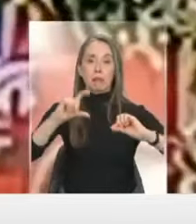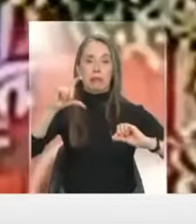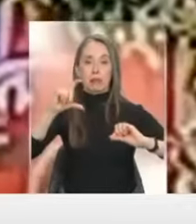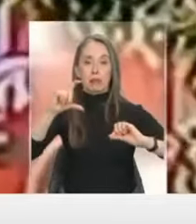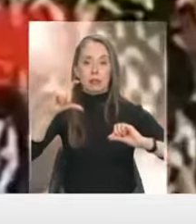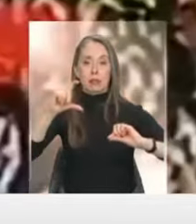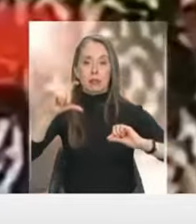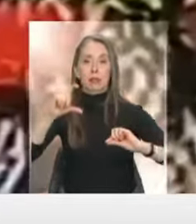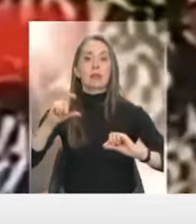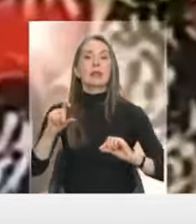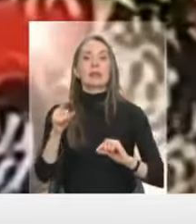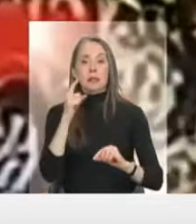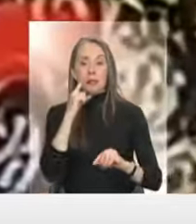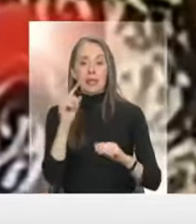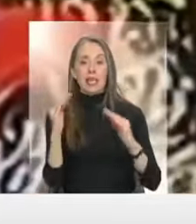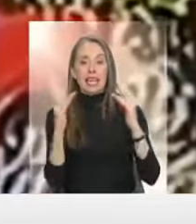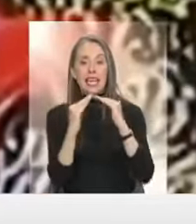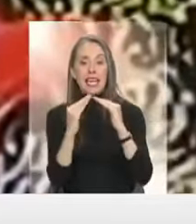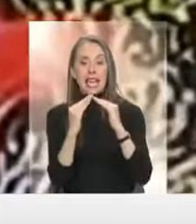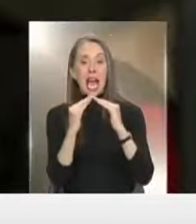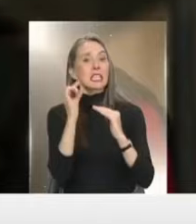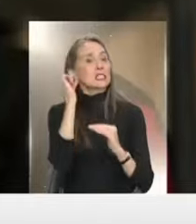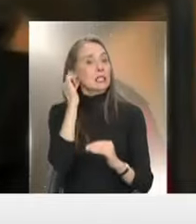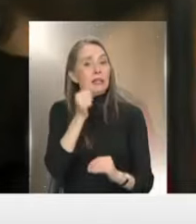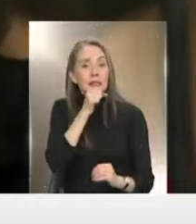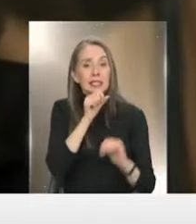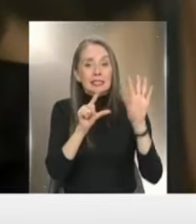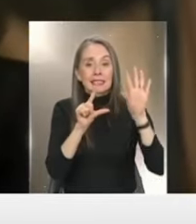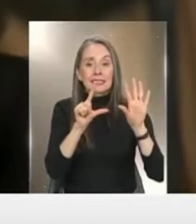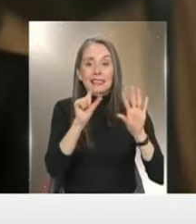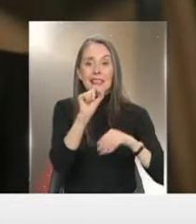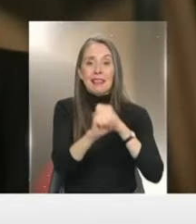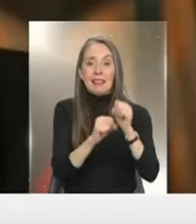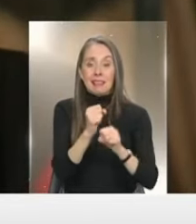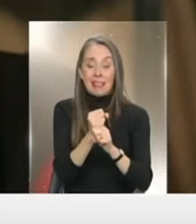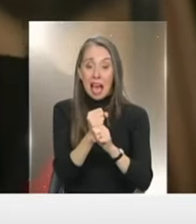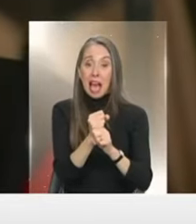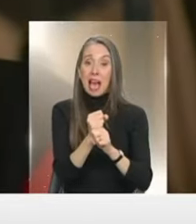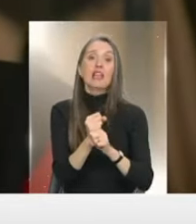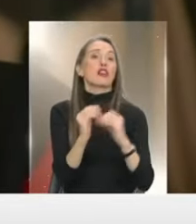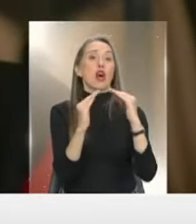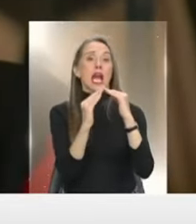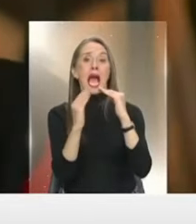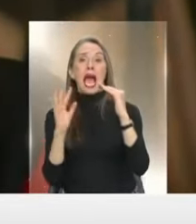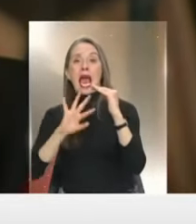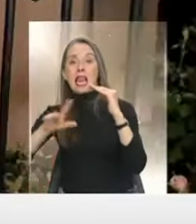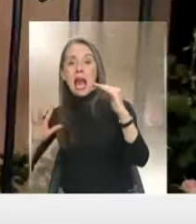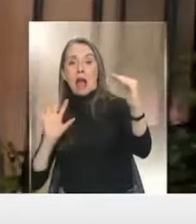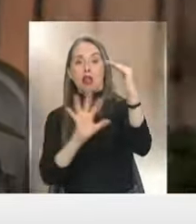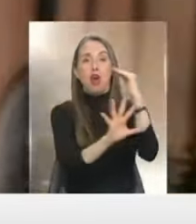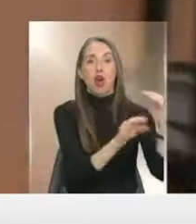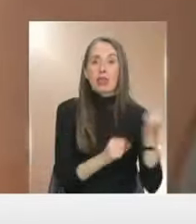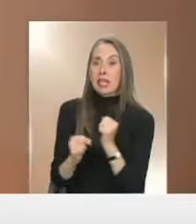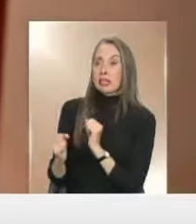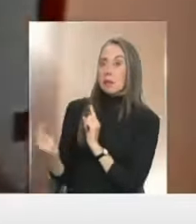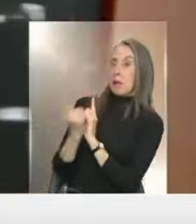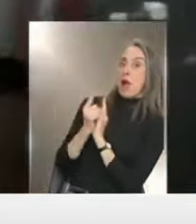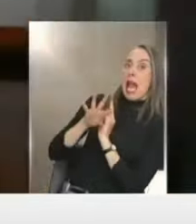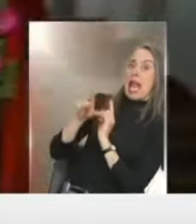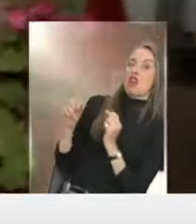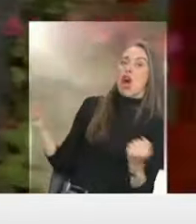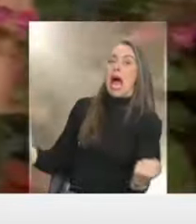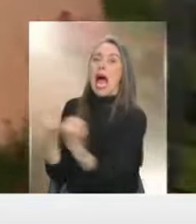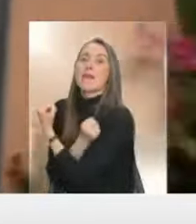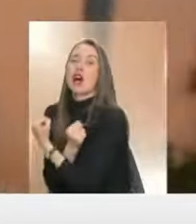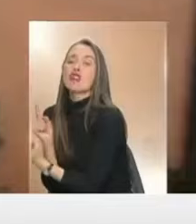El violento turbazo a la casa de una adulta mayor de 70 años que, en medio de la desesperación, abrazó a un delincuente y le pidió que